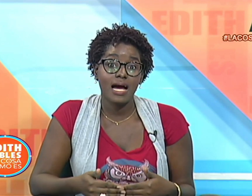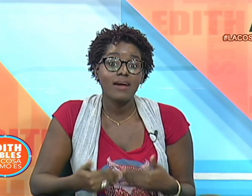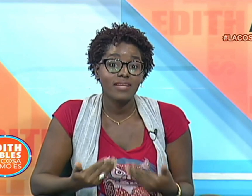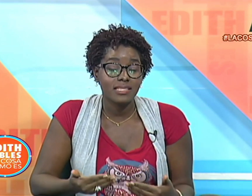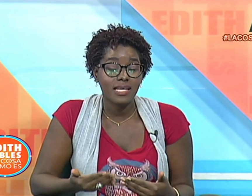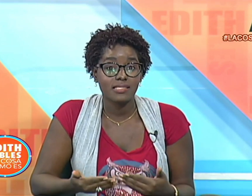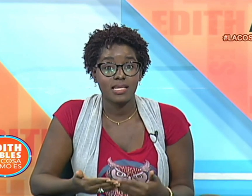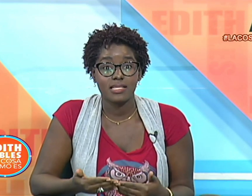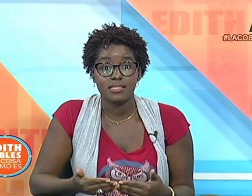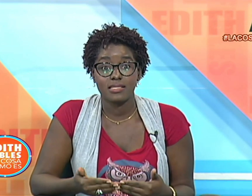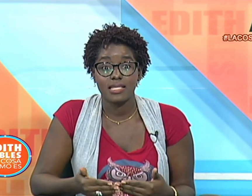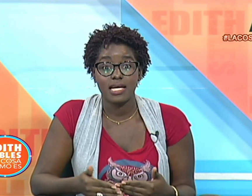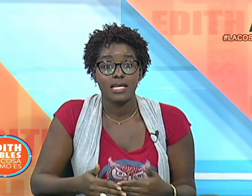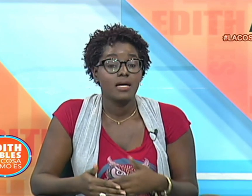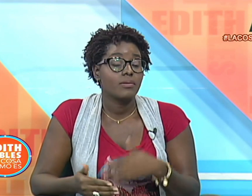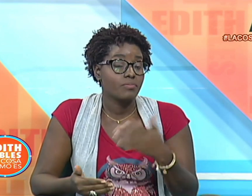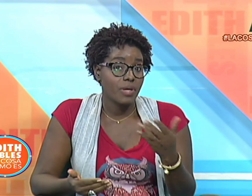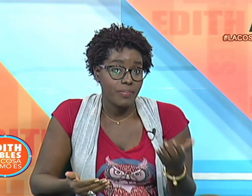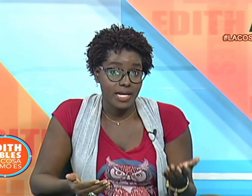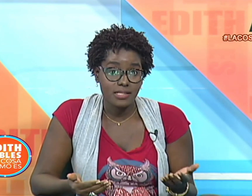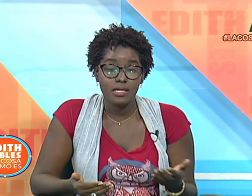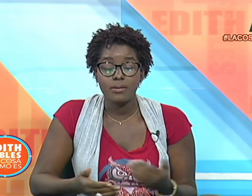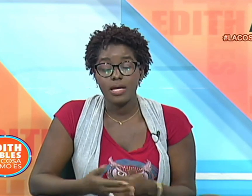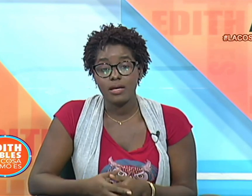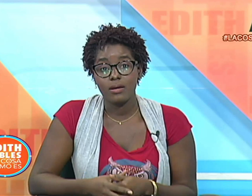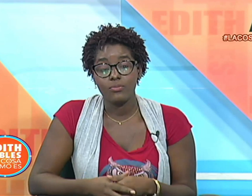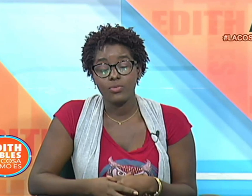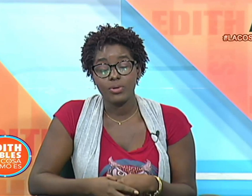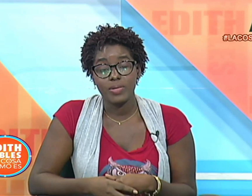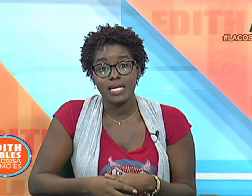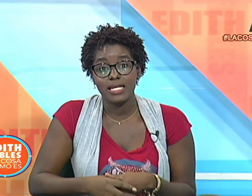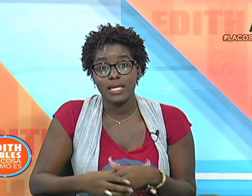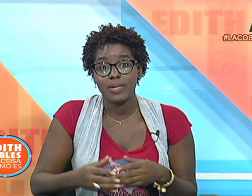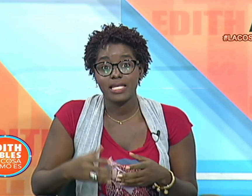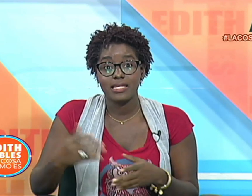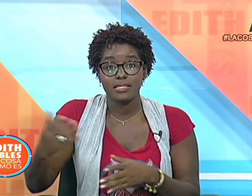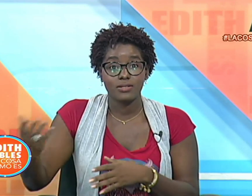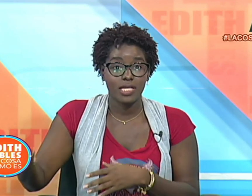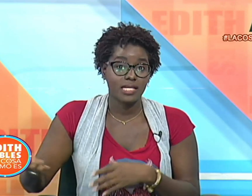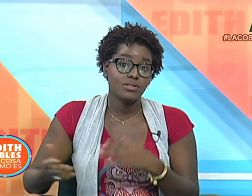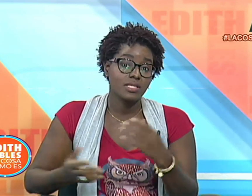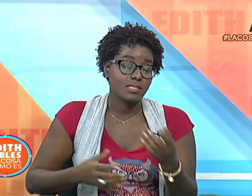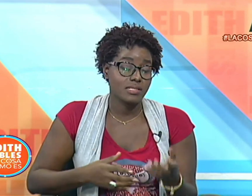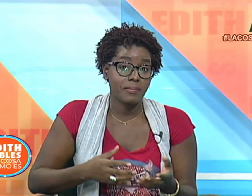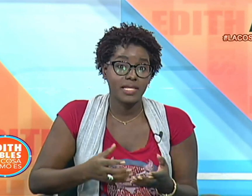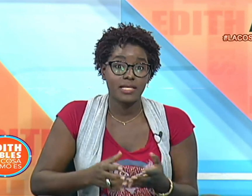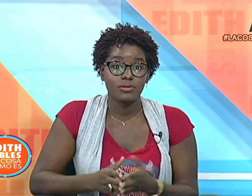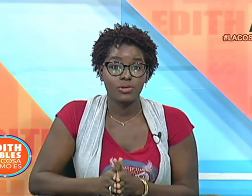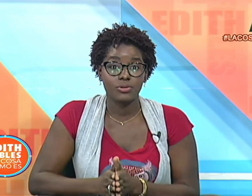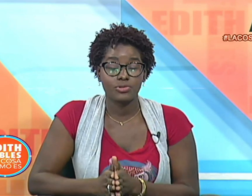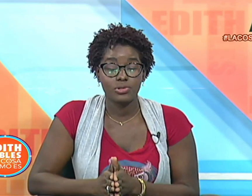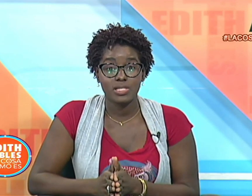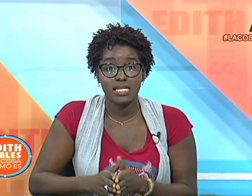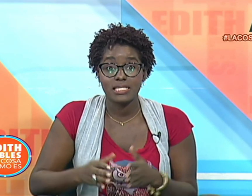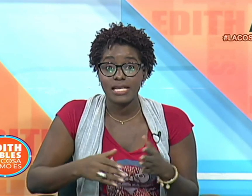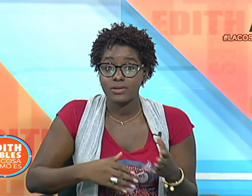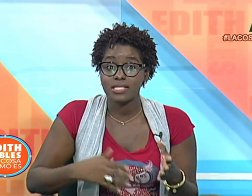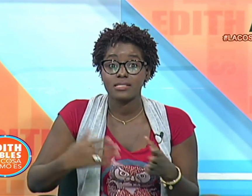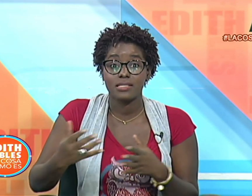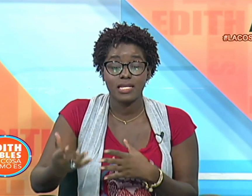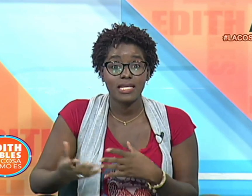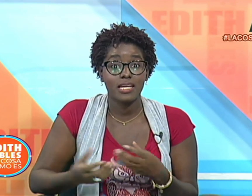hablan de esta necesidad me parece muy bien el tema de las exoneraciones que están planteando los los